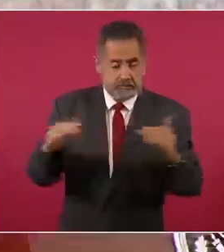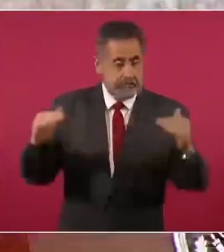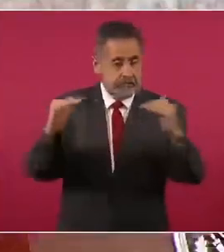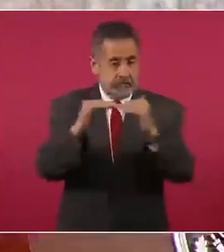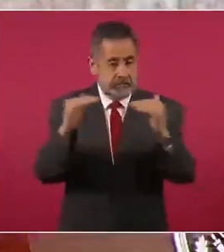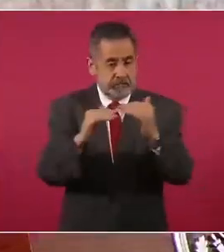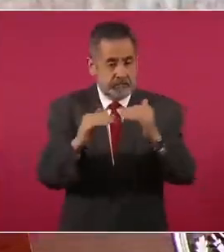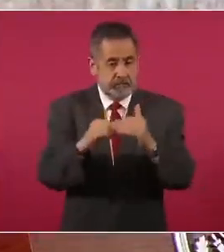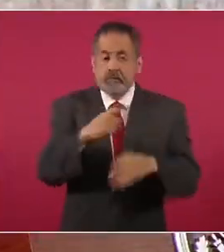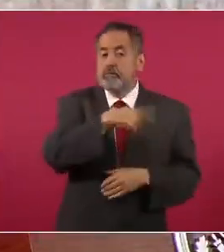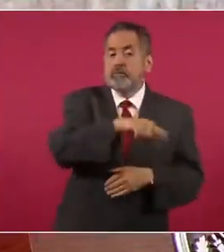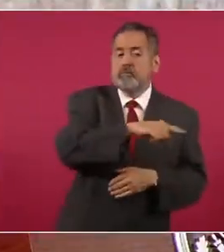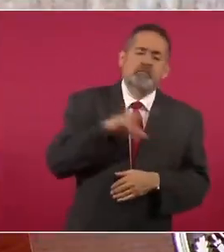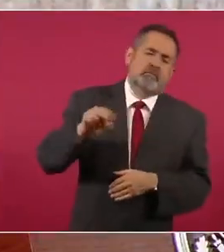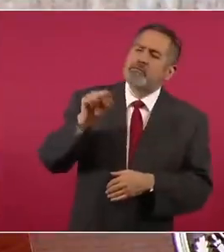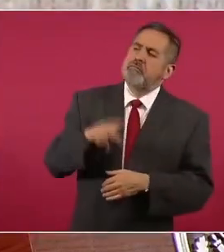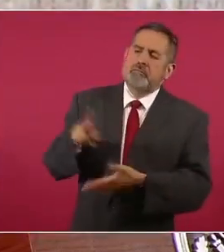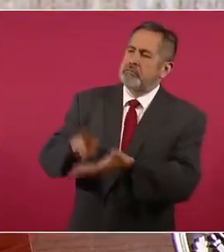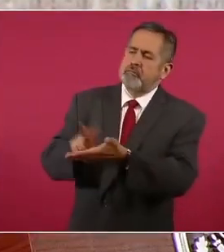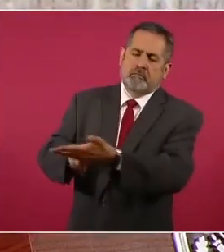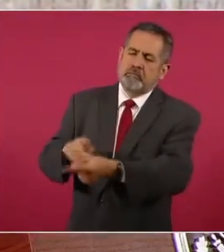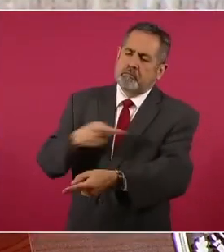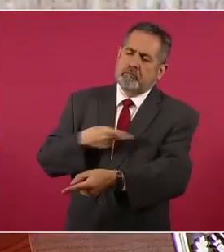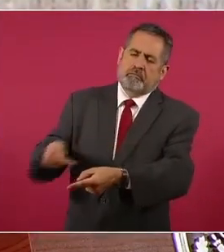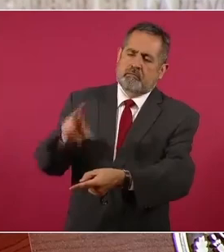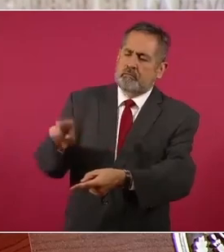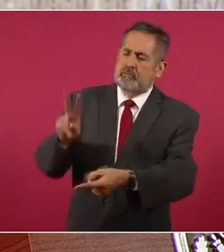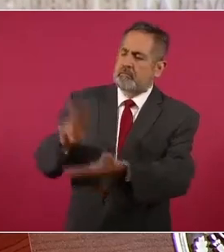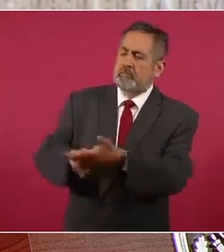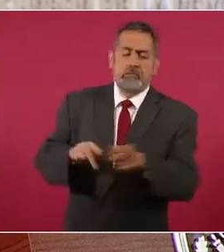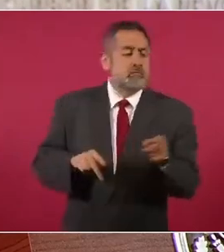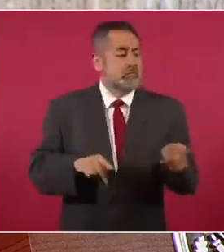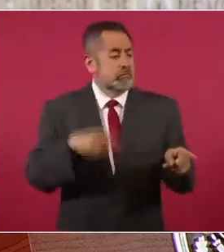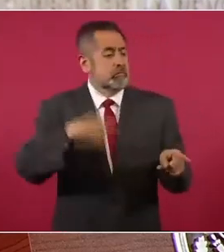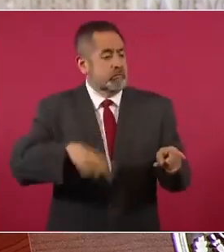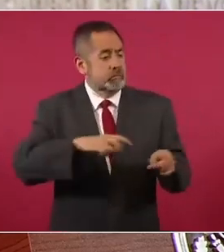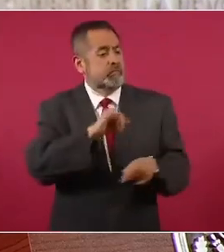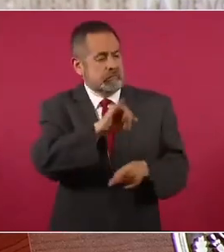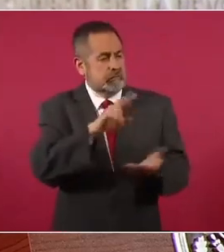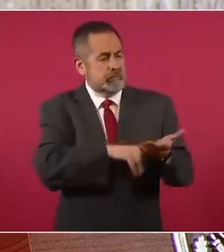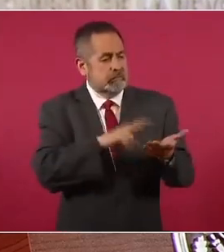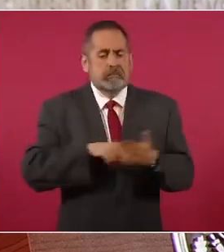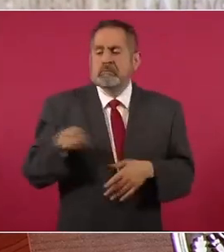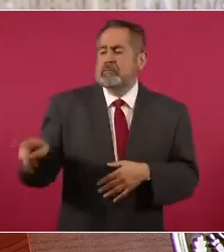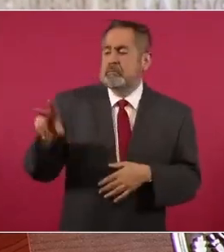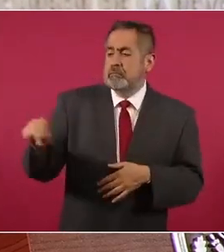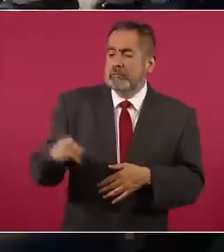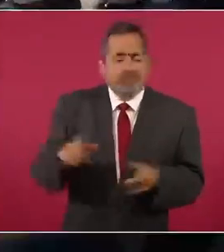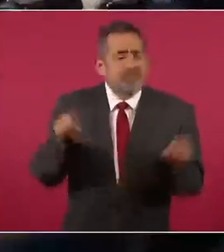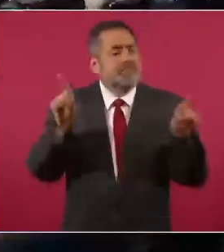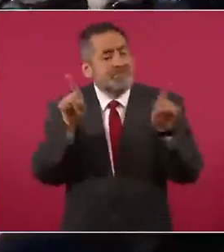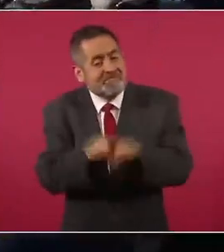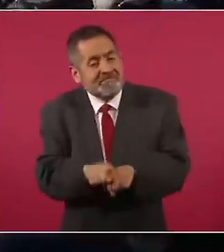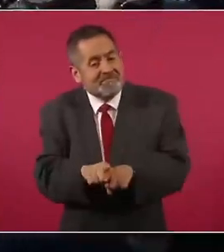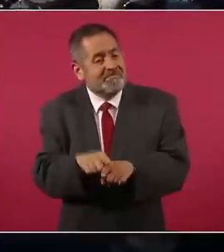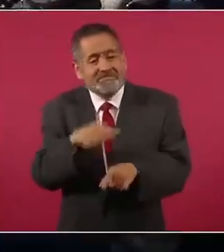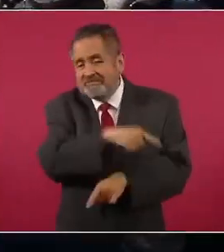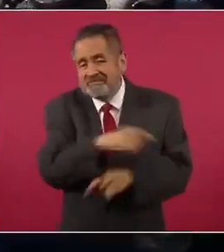Ese es el fondo del asunto. Hasta ahora, eso es lo que pelean.